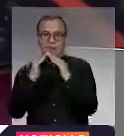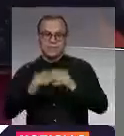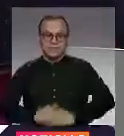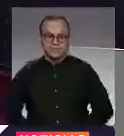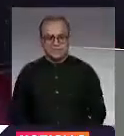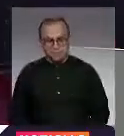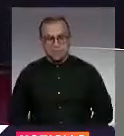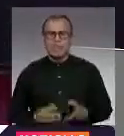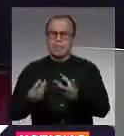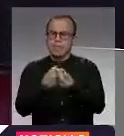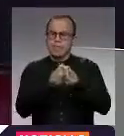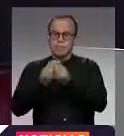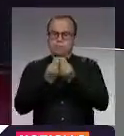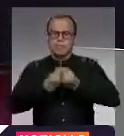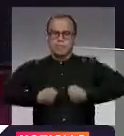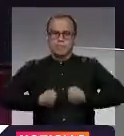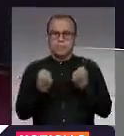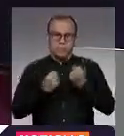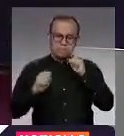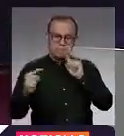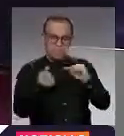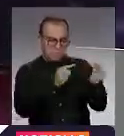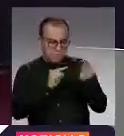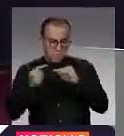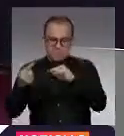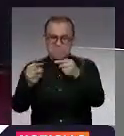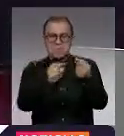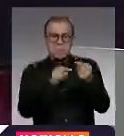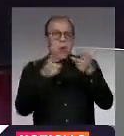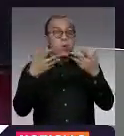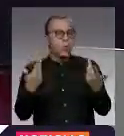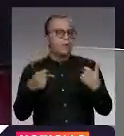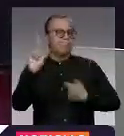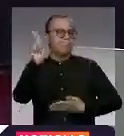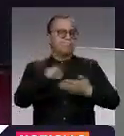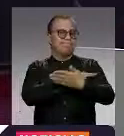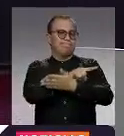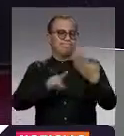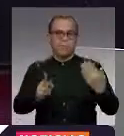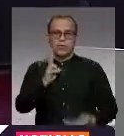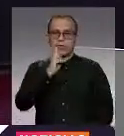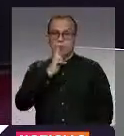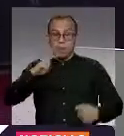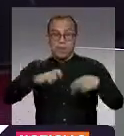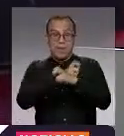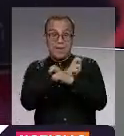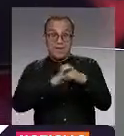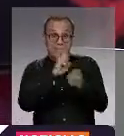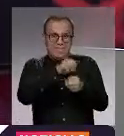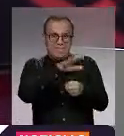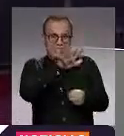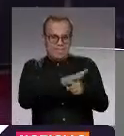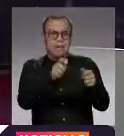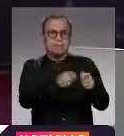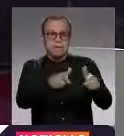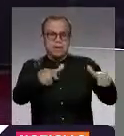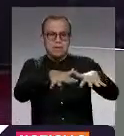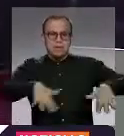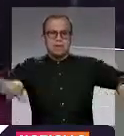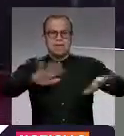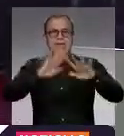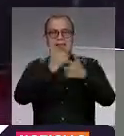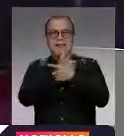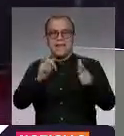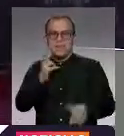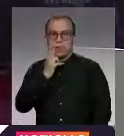El Consejo de Bogotá aprobó en primer debate un proyecto de acuerdo que prohíbe fumar en los parques del distrito para ampliar así los entornos libres